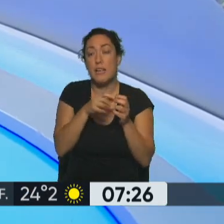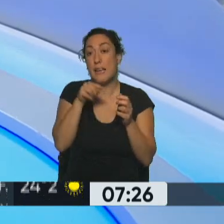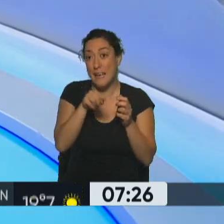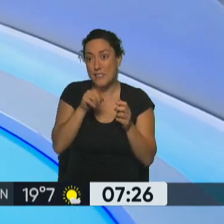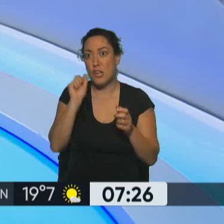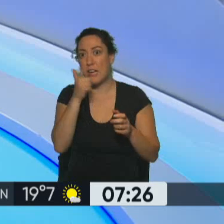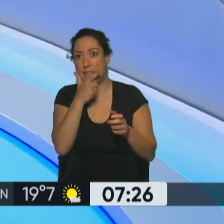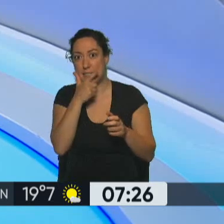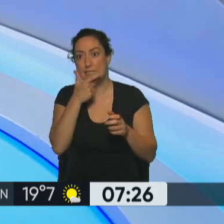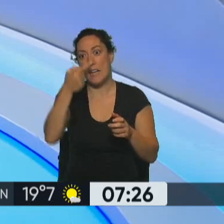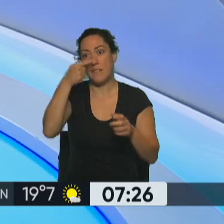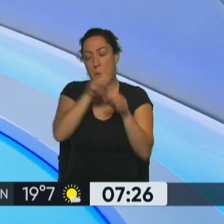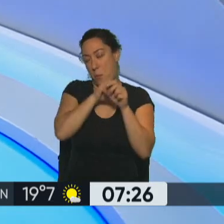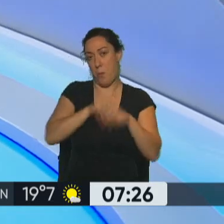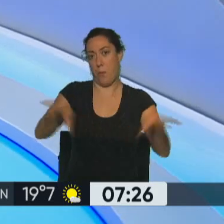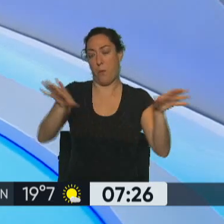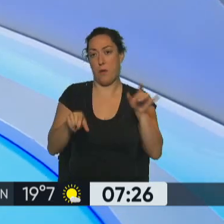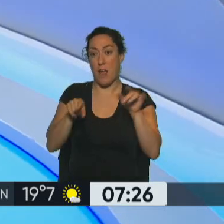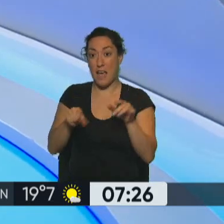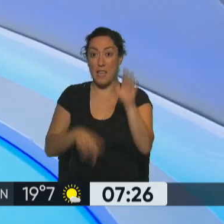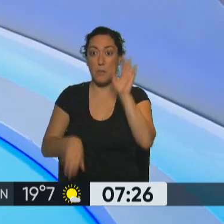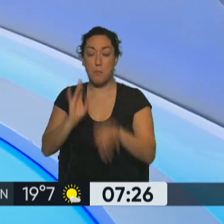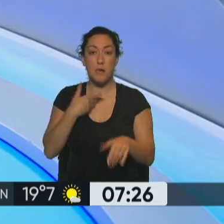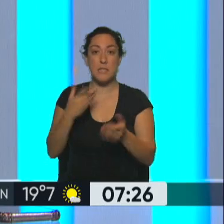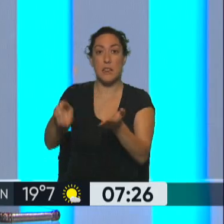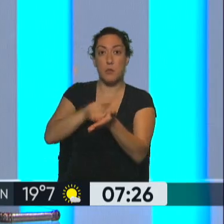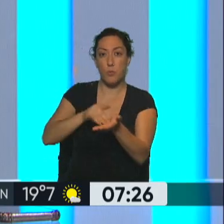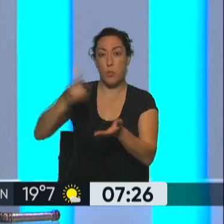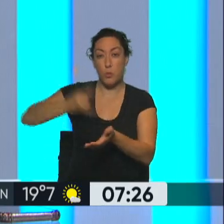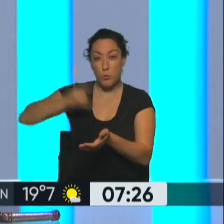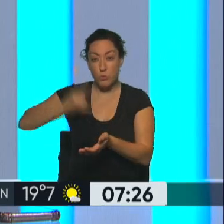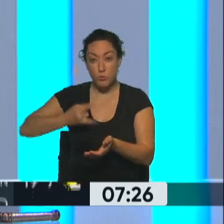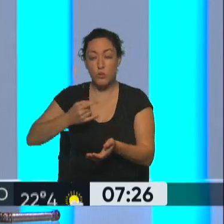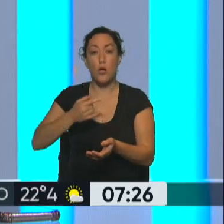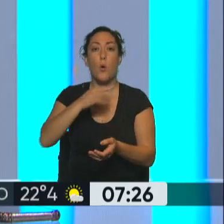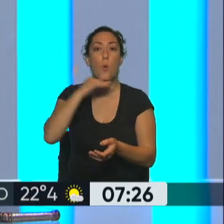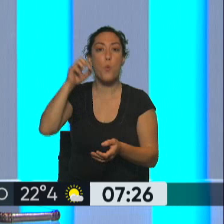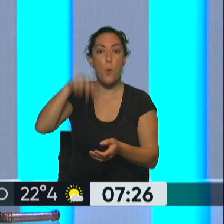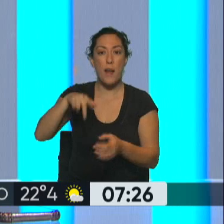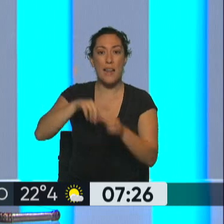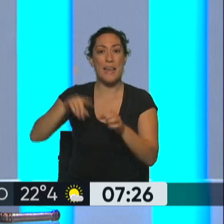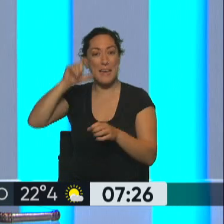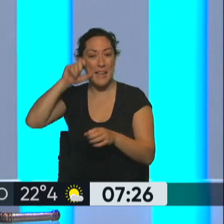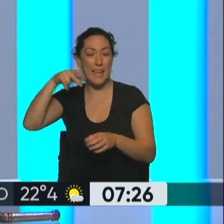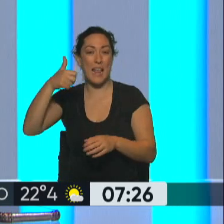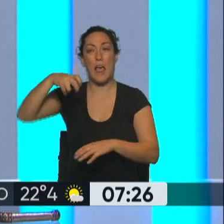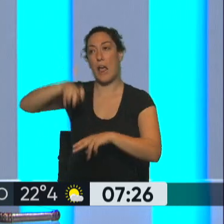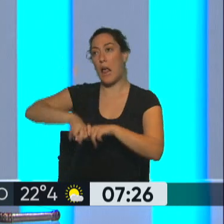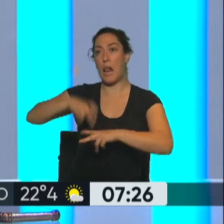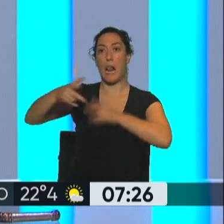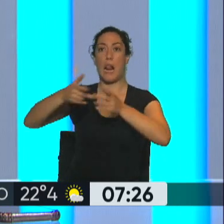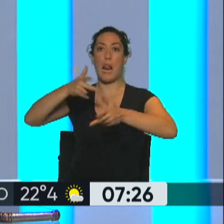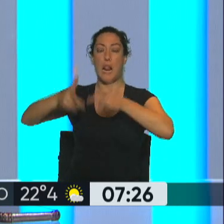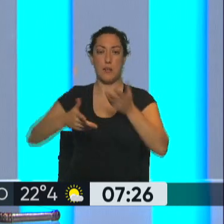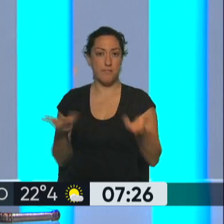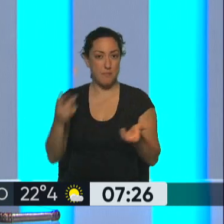Estado trascendió porque fue la discusión donde hubo un diputrucho en la Cámara de Diputados, Juan Kenan, que se sentó, pero estamos hablando ahí de los años